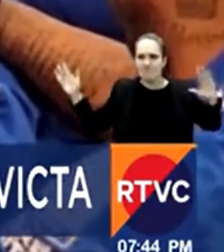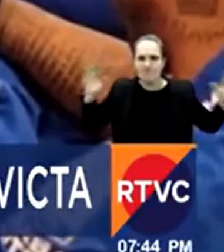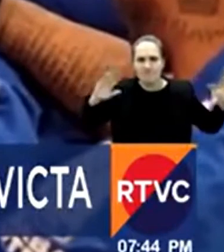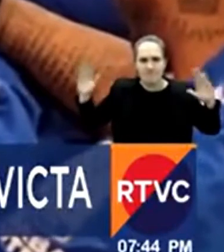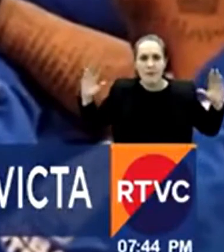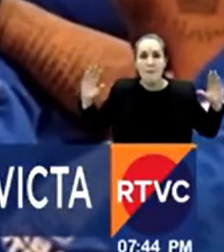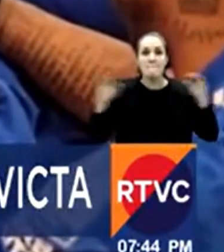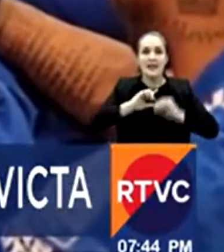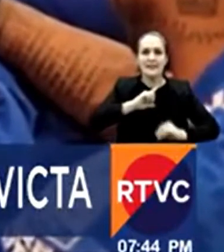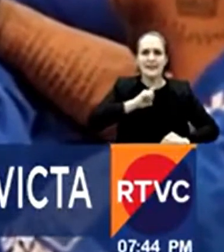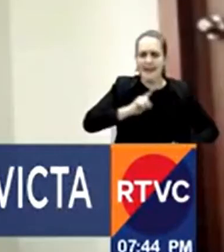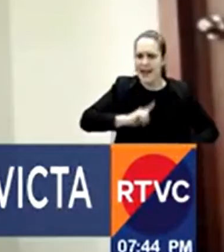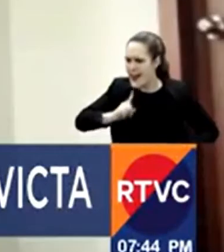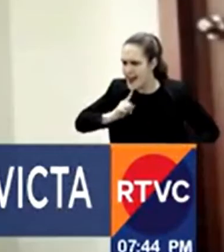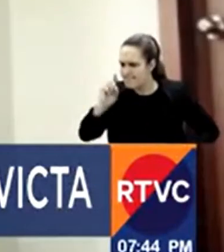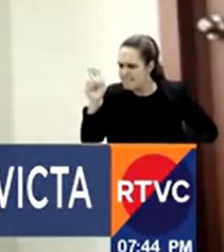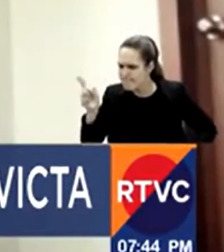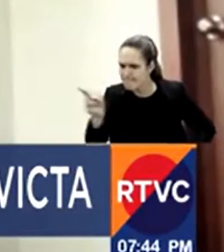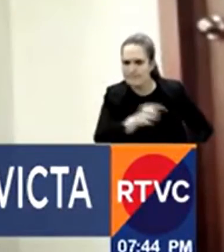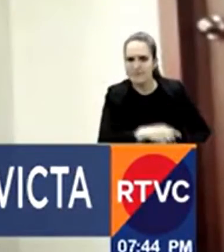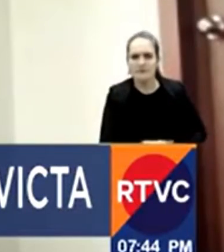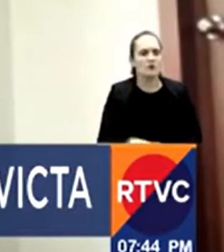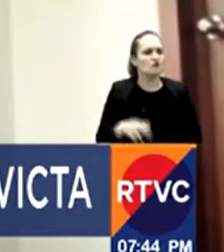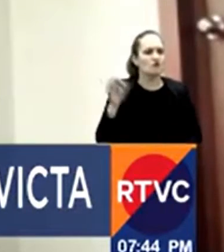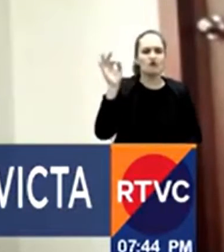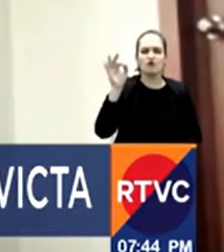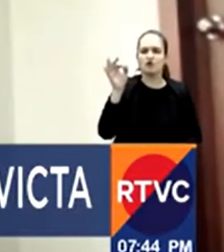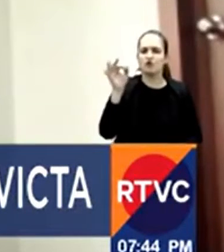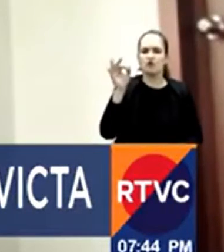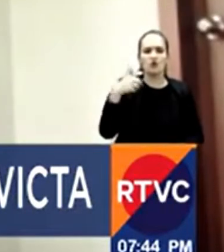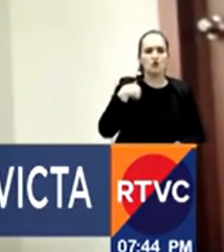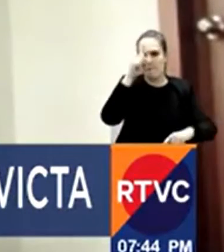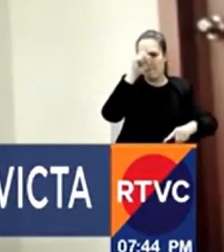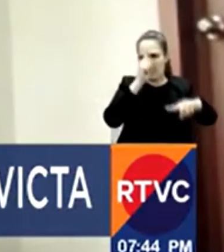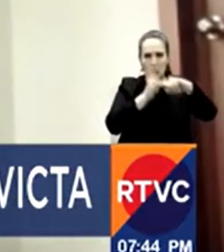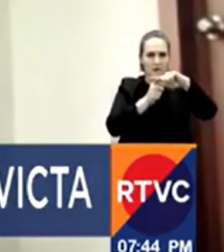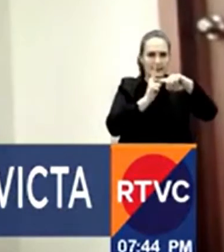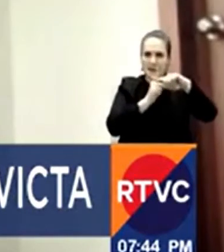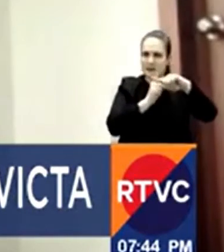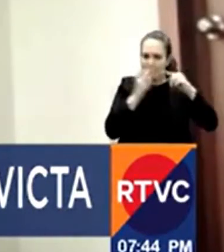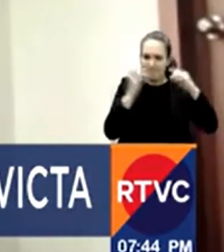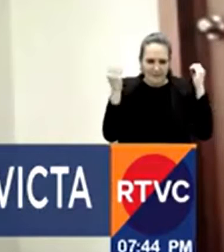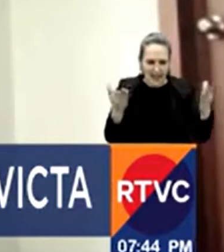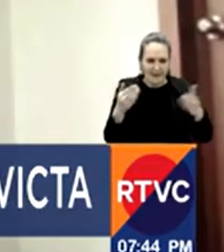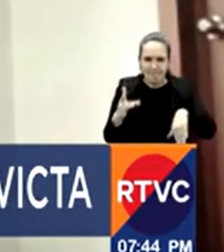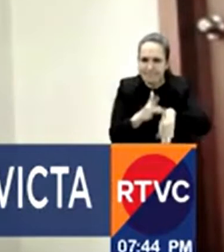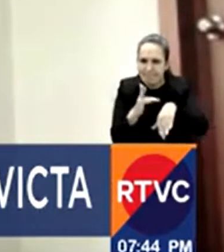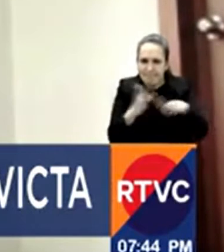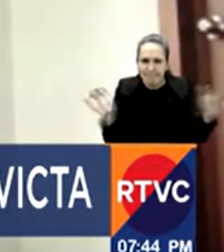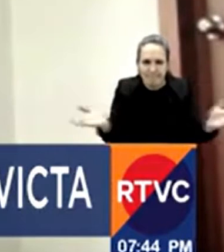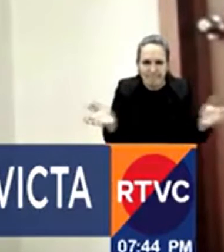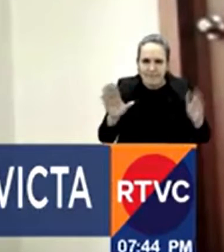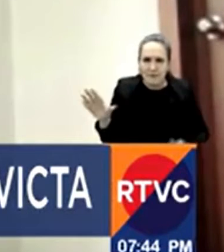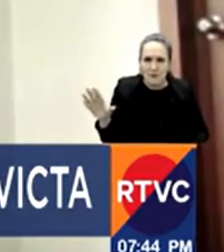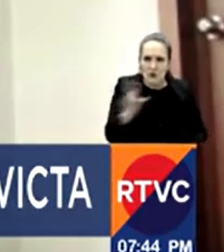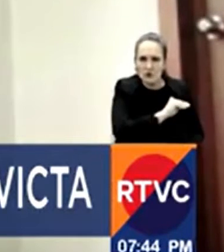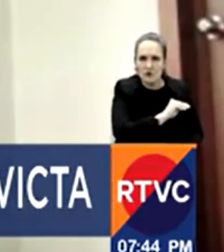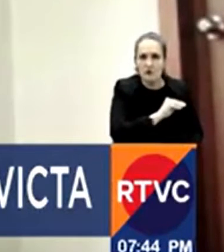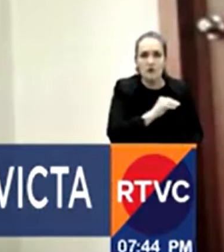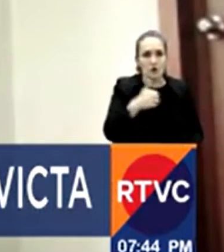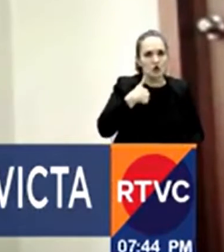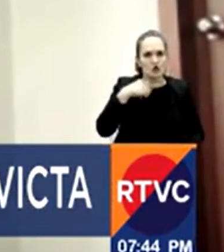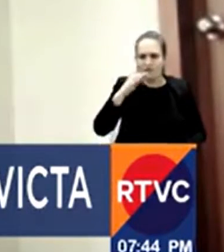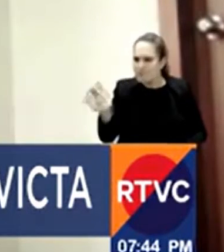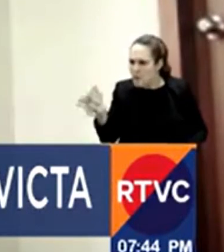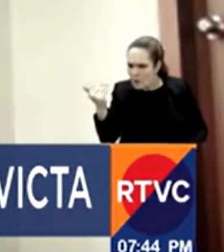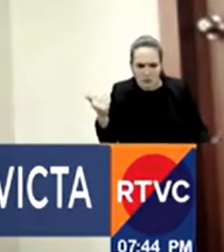de los líderes de Millonarios. Digamos que siempre soy positivo, intento ver o animar a todas